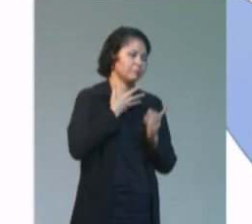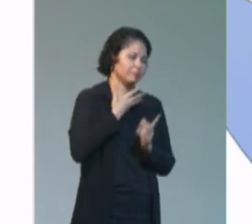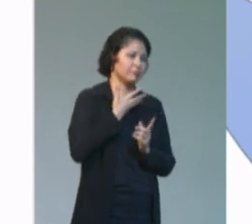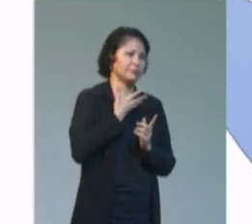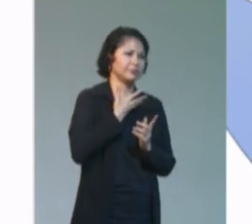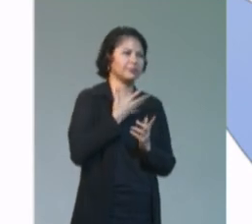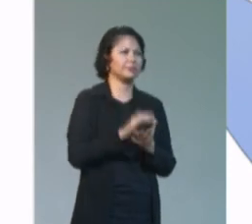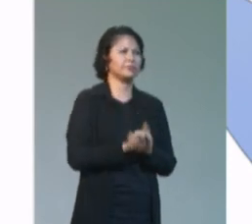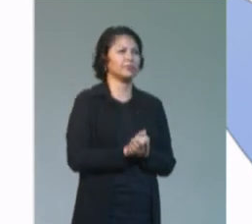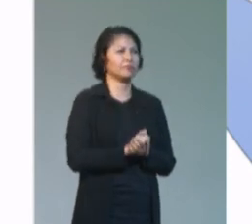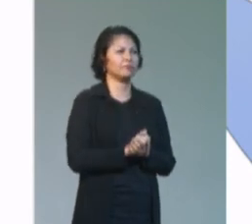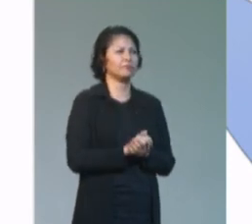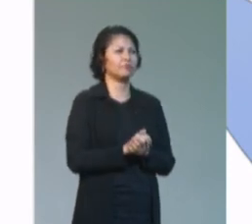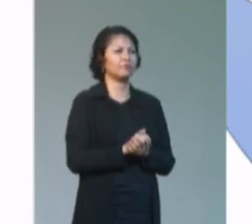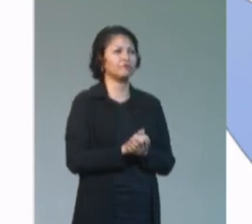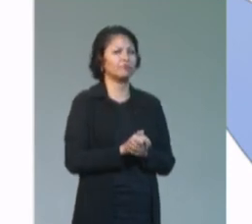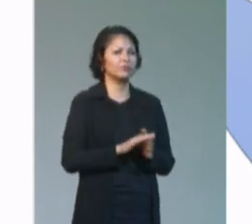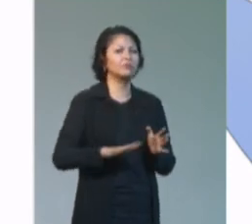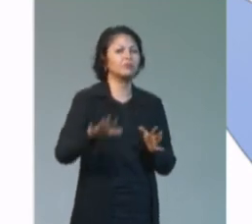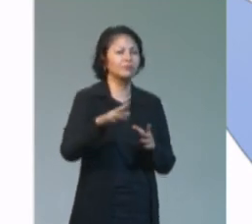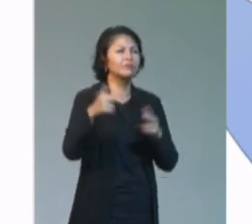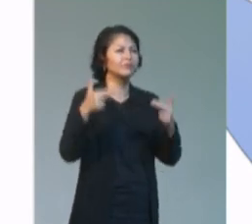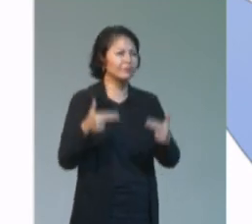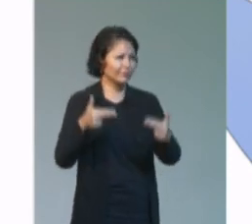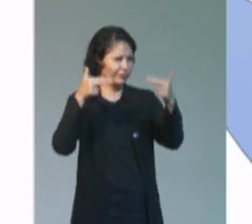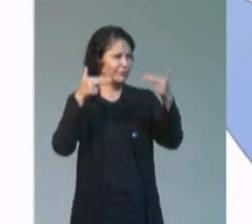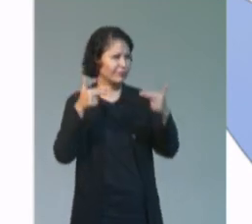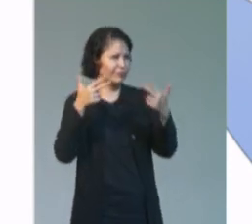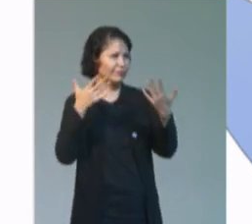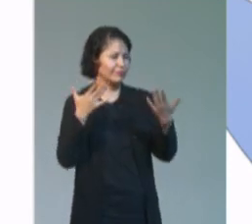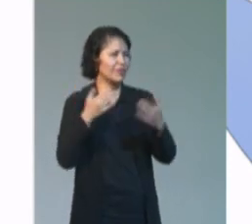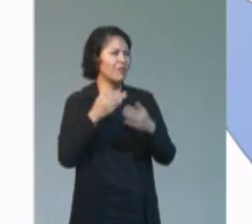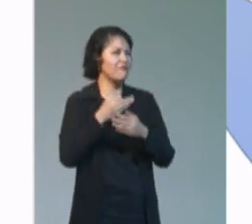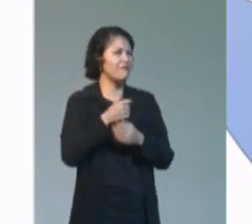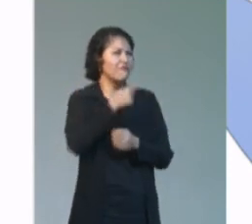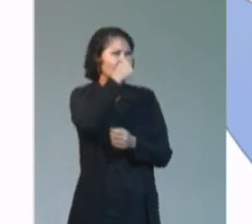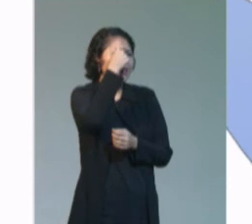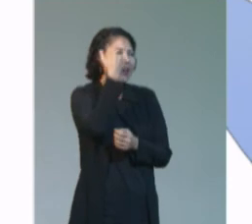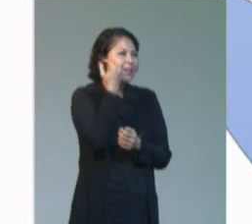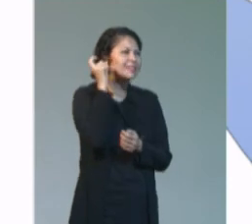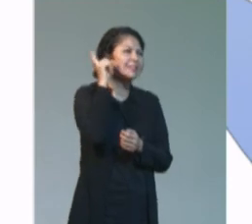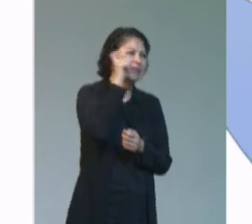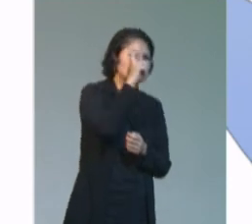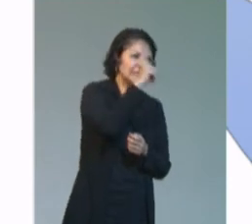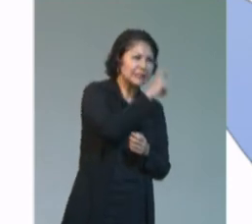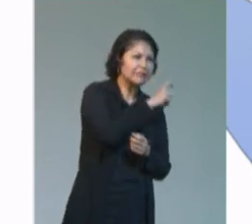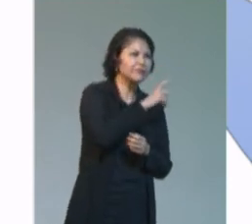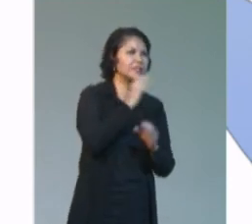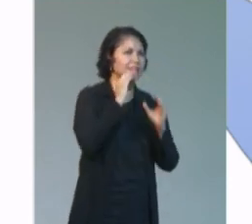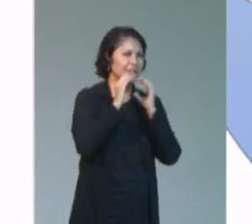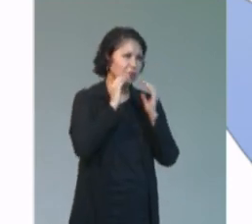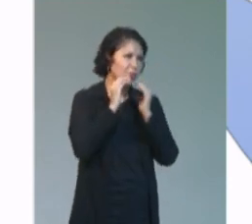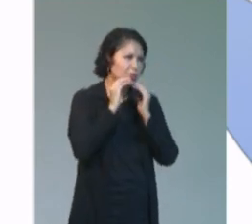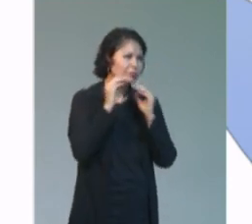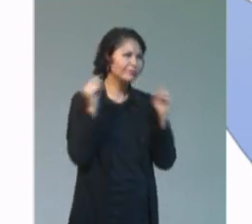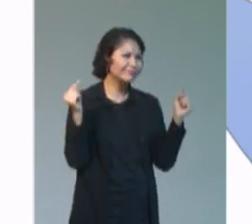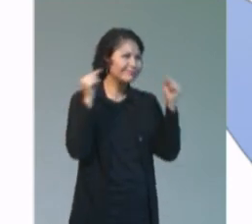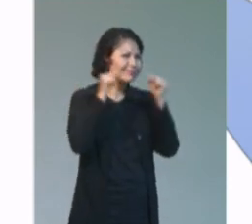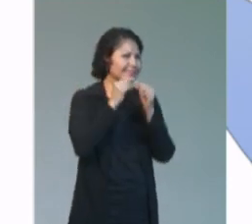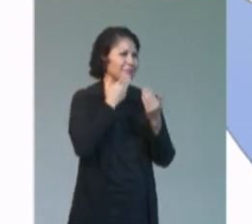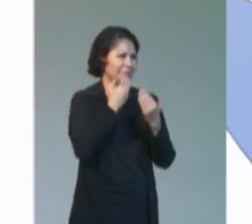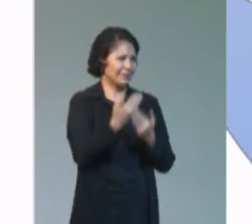ese escenario tecnológico que nos facilita y nos permite una comunicación interactiva y una comunicación sincrónica y